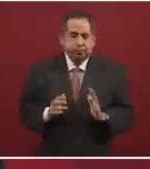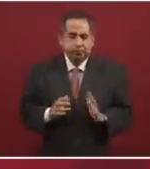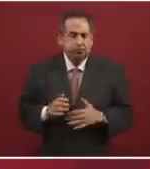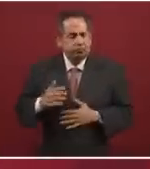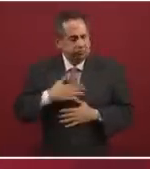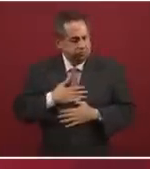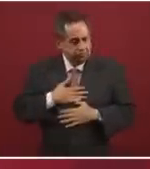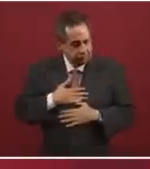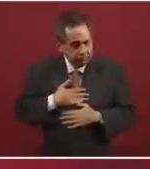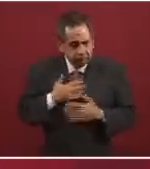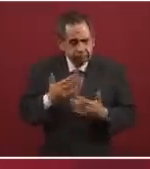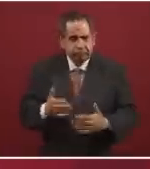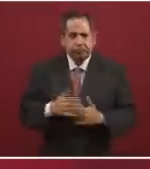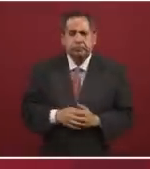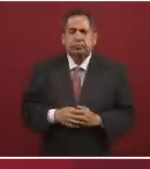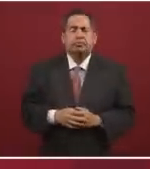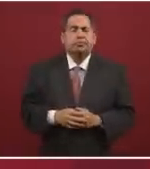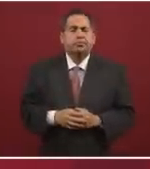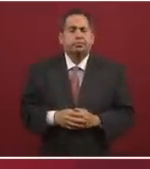puedo